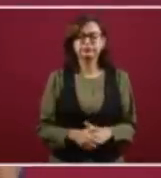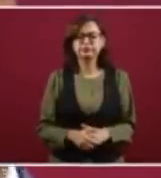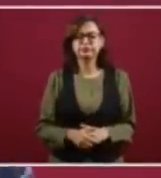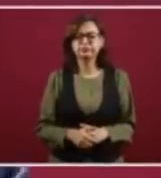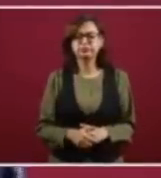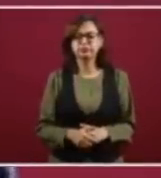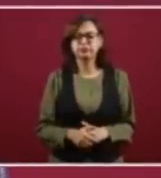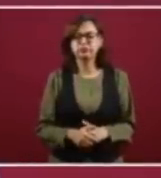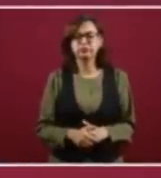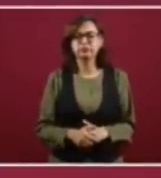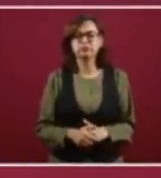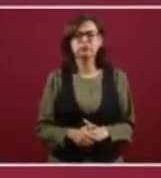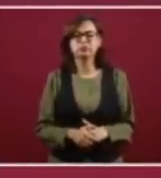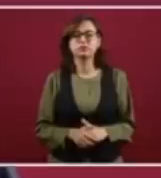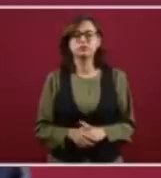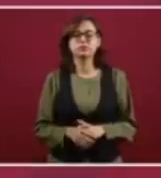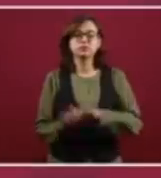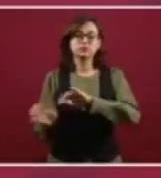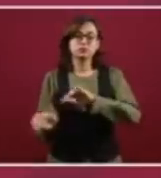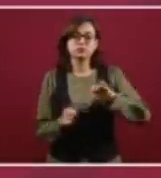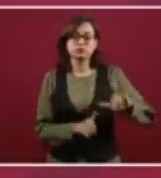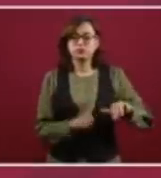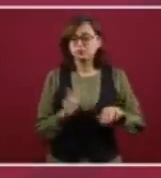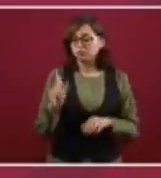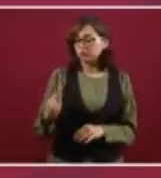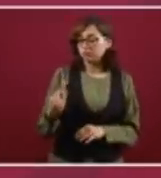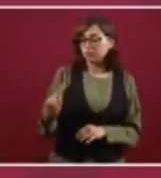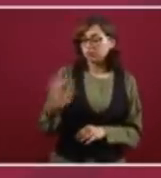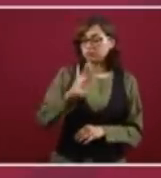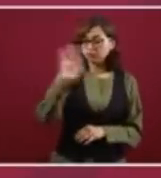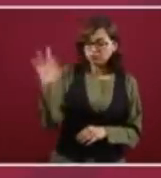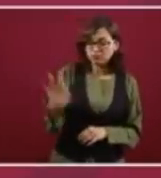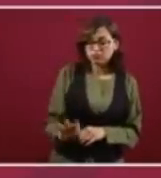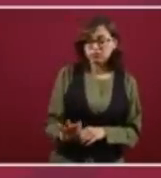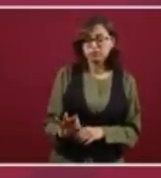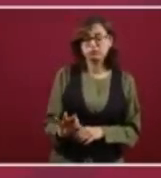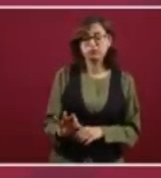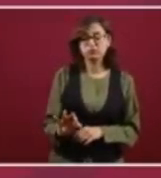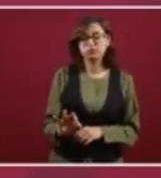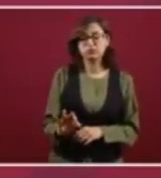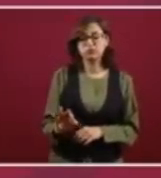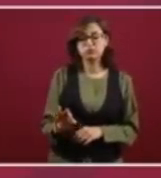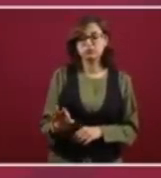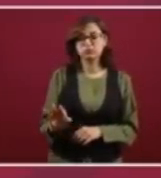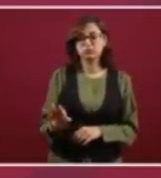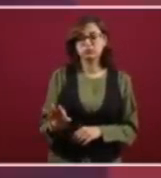El 80% restante lo